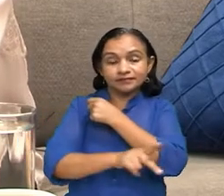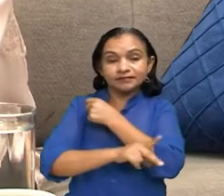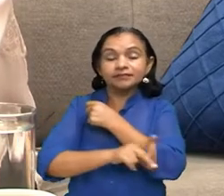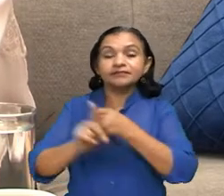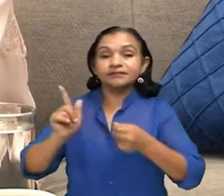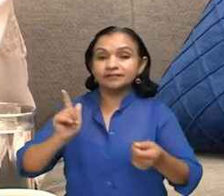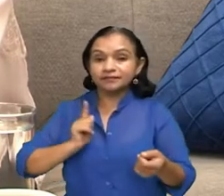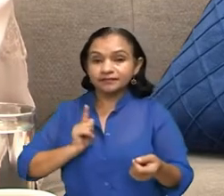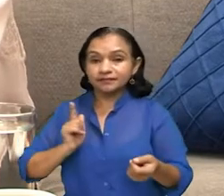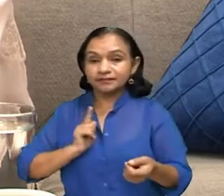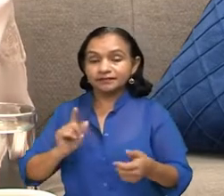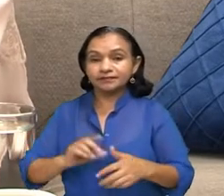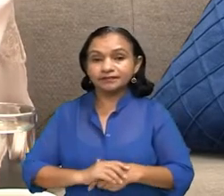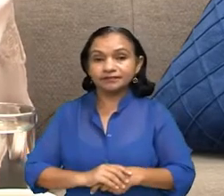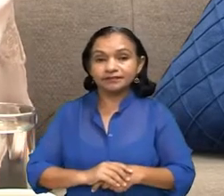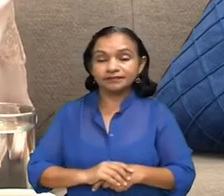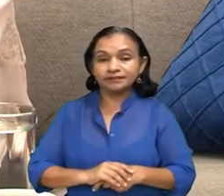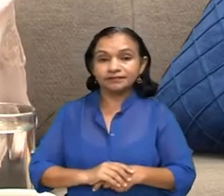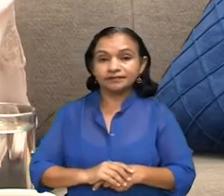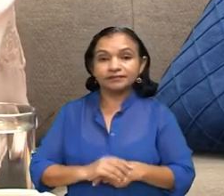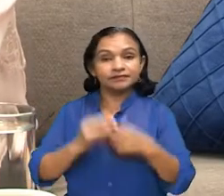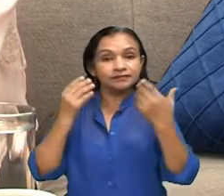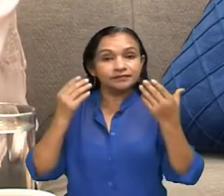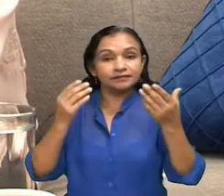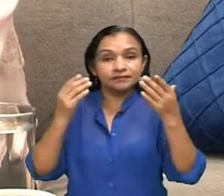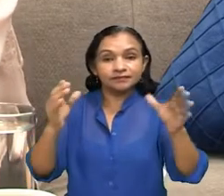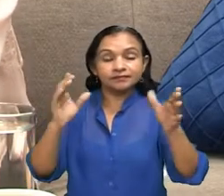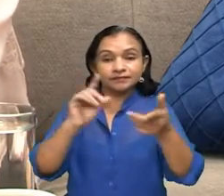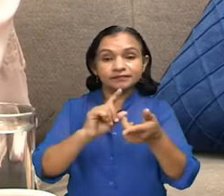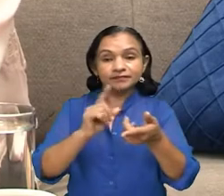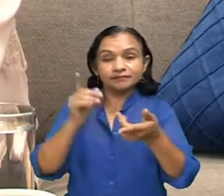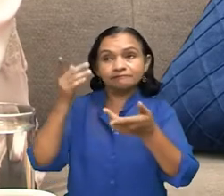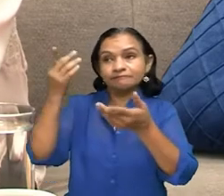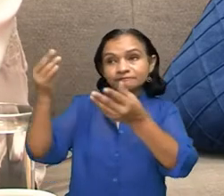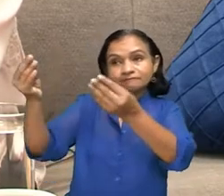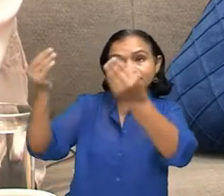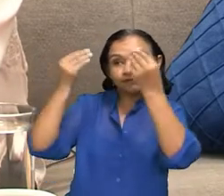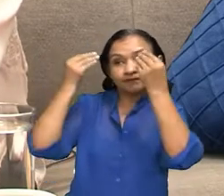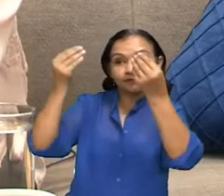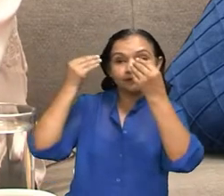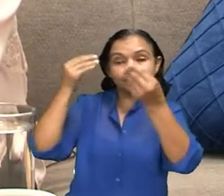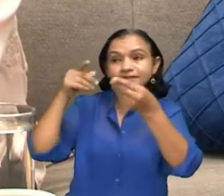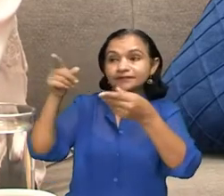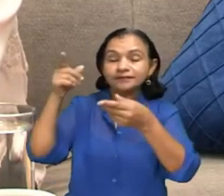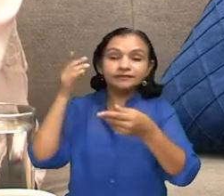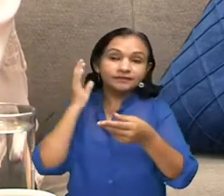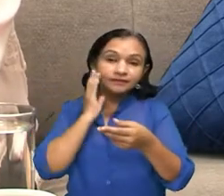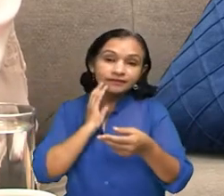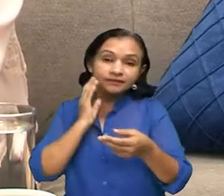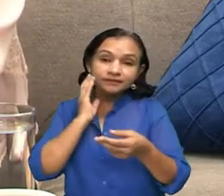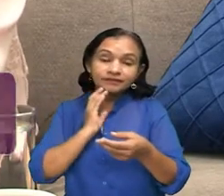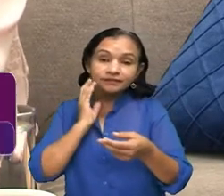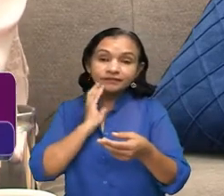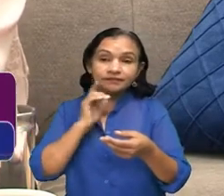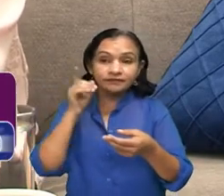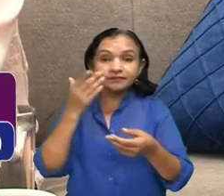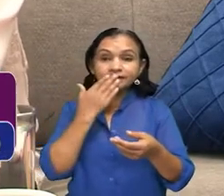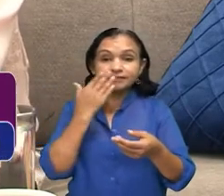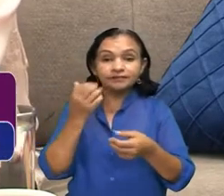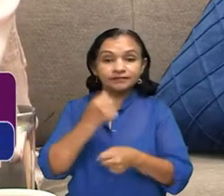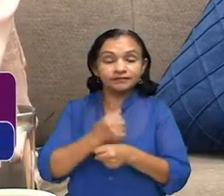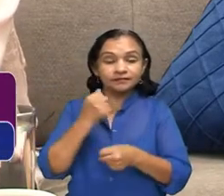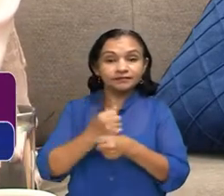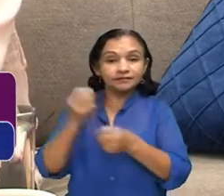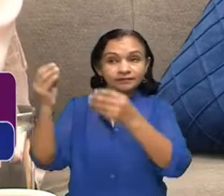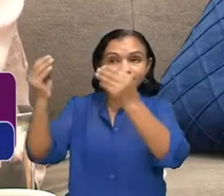tenido toda aquella transferencia, ¿verdad?, de conocimiento y esas habilidades. Y